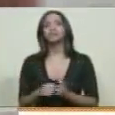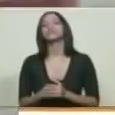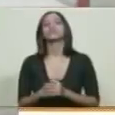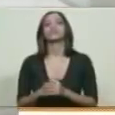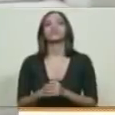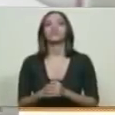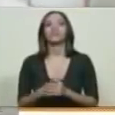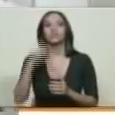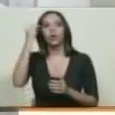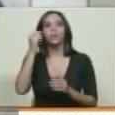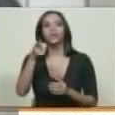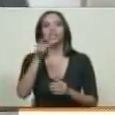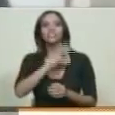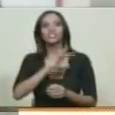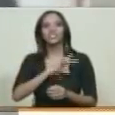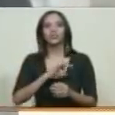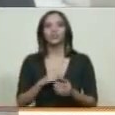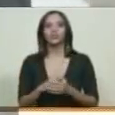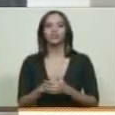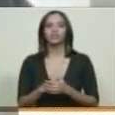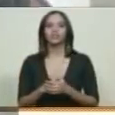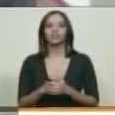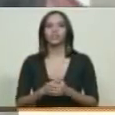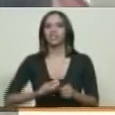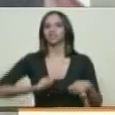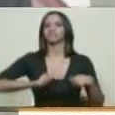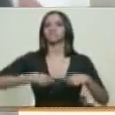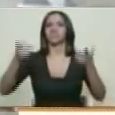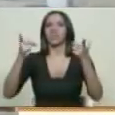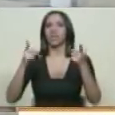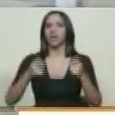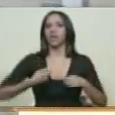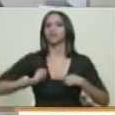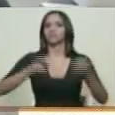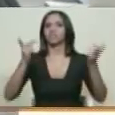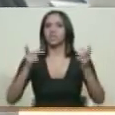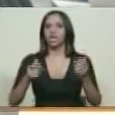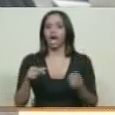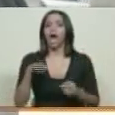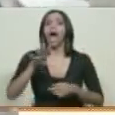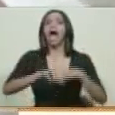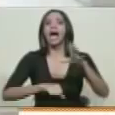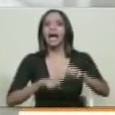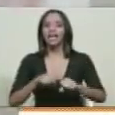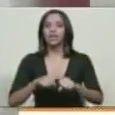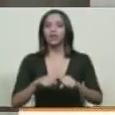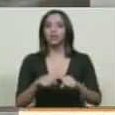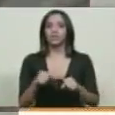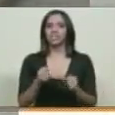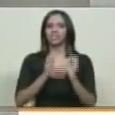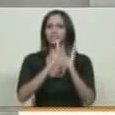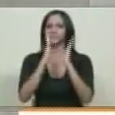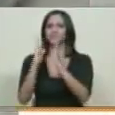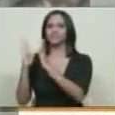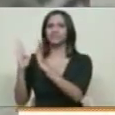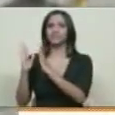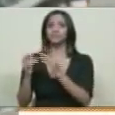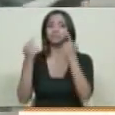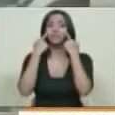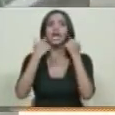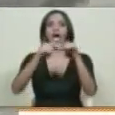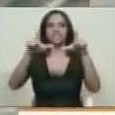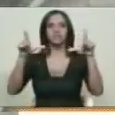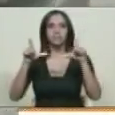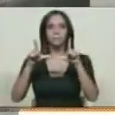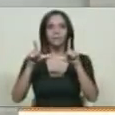anaqueles? ¿Qué opina usted de eso, señora? Le tiran los productos a la gente aquí, en el piso, y no los tienen en los anaqueles, y bastante, mira, bastante espacio que hay aquí,